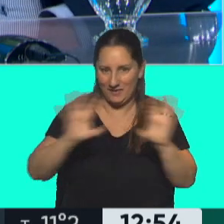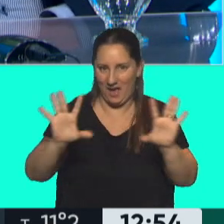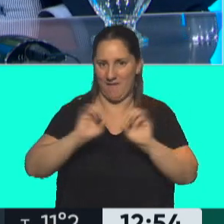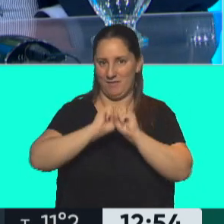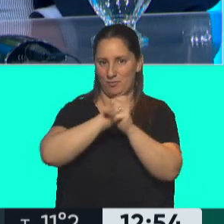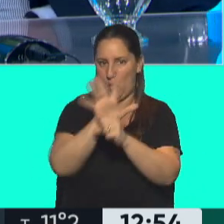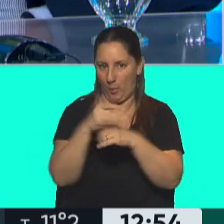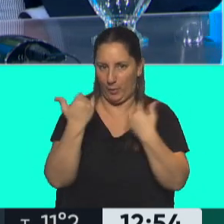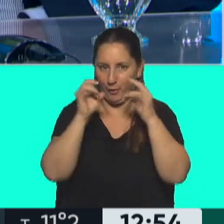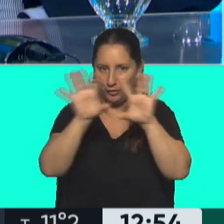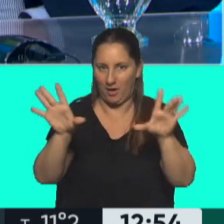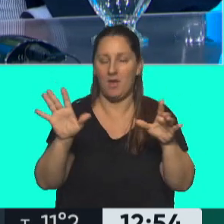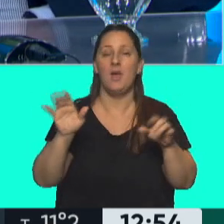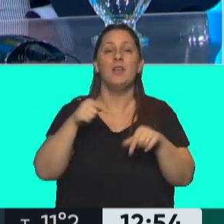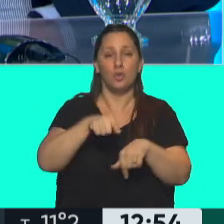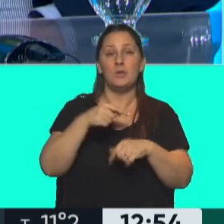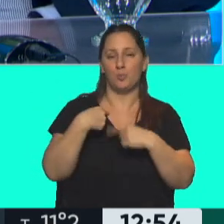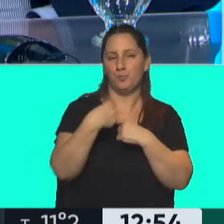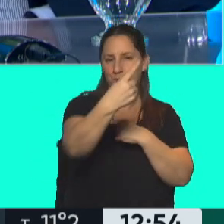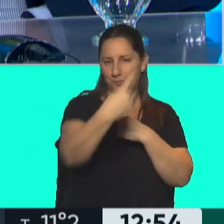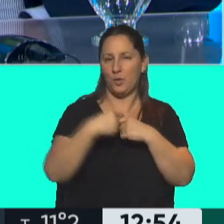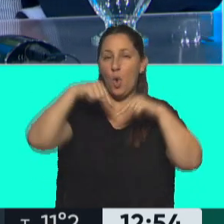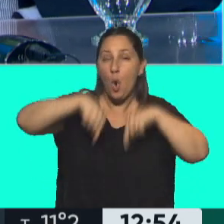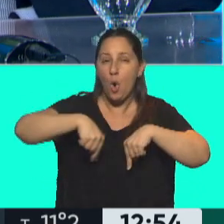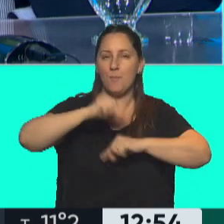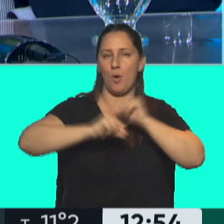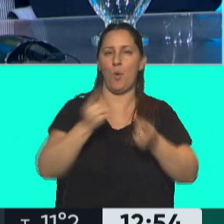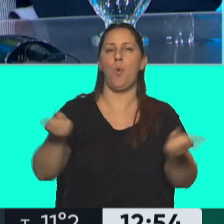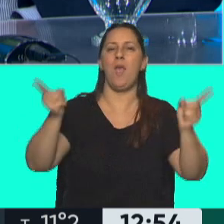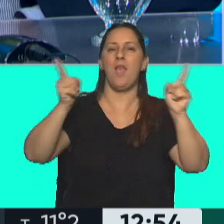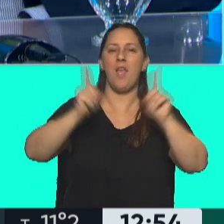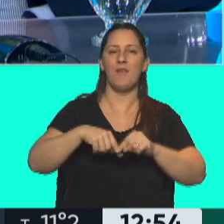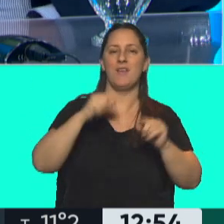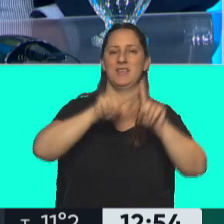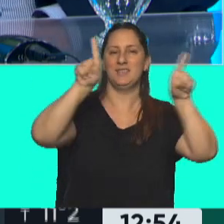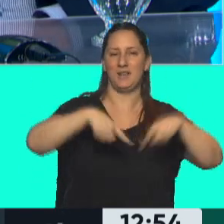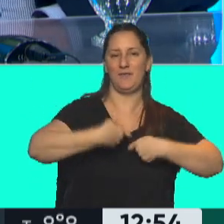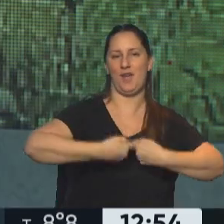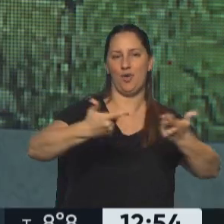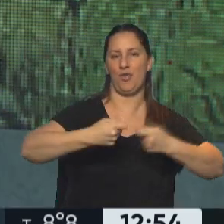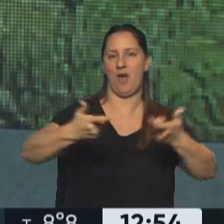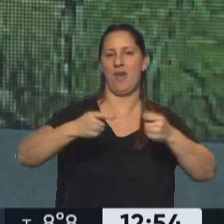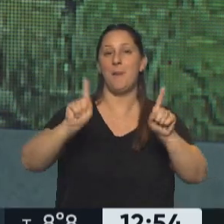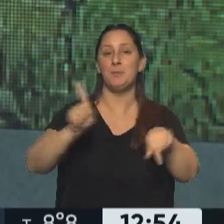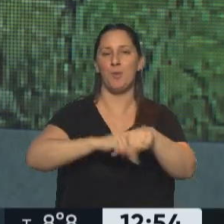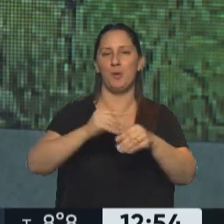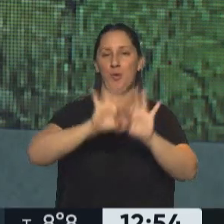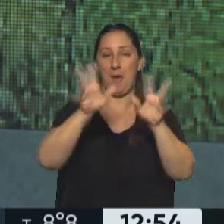con la posibilidad de certificar a distancia. Hoy estamos volviendo a los niveles de certificación previos a la pandemia. Matías,